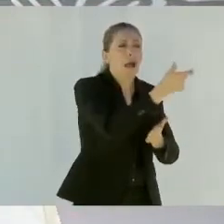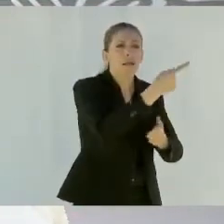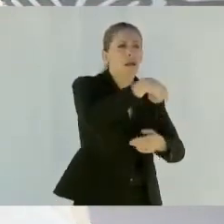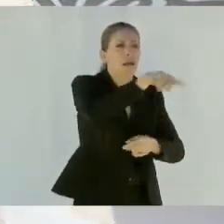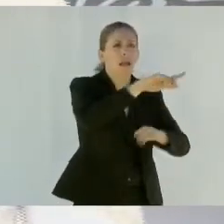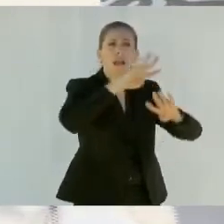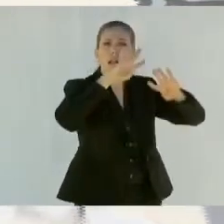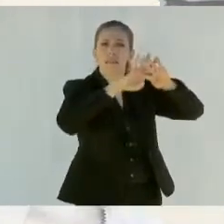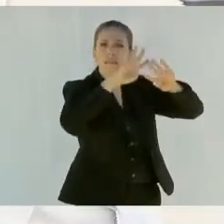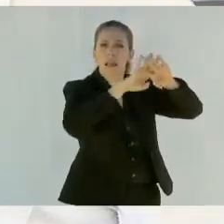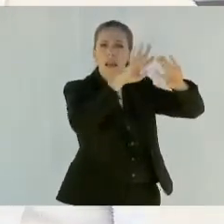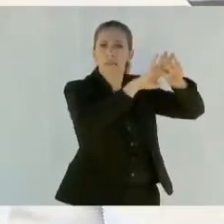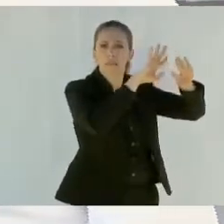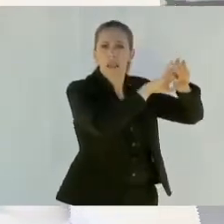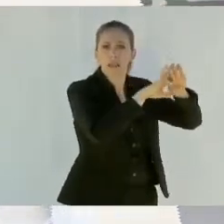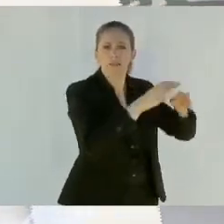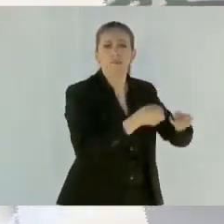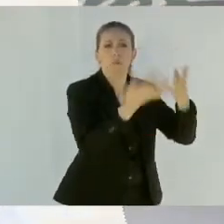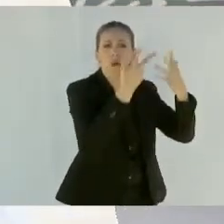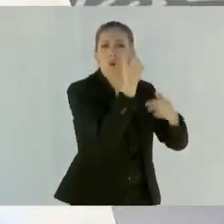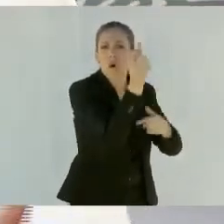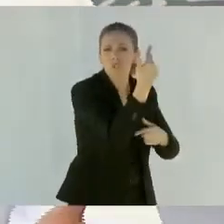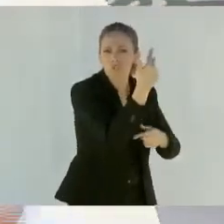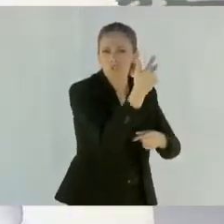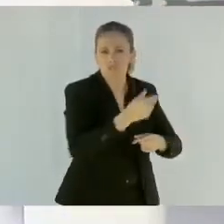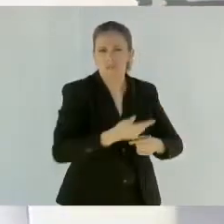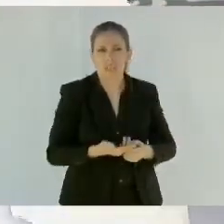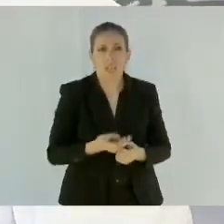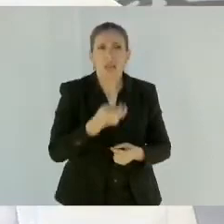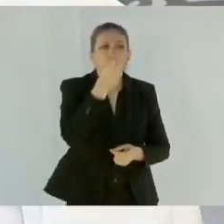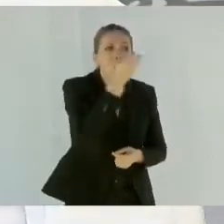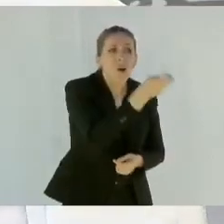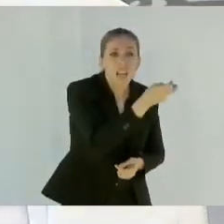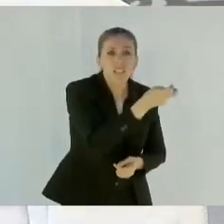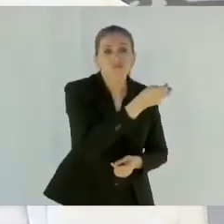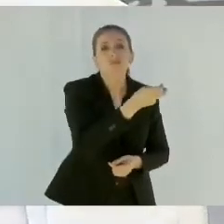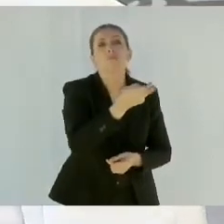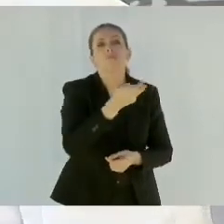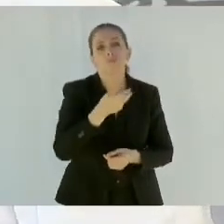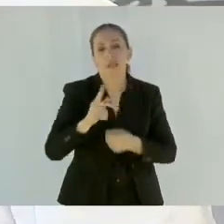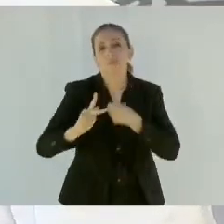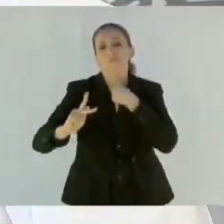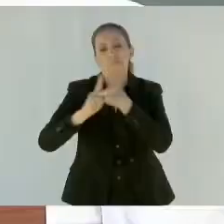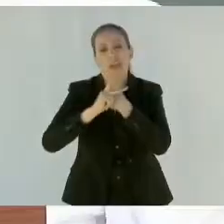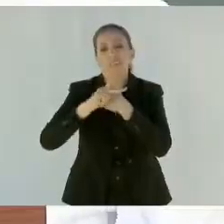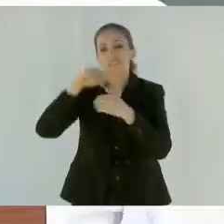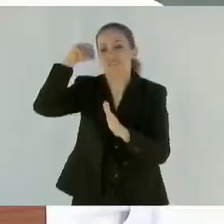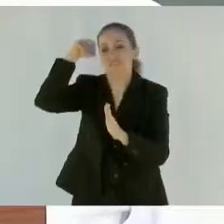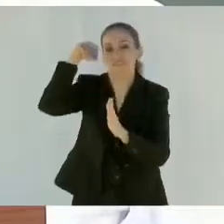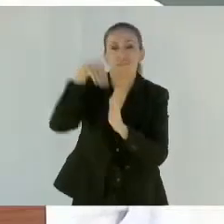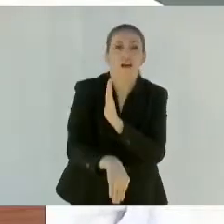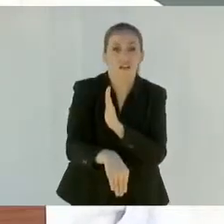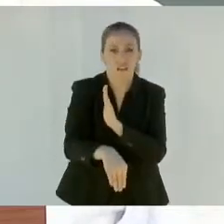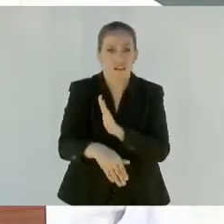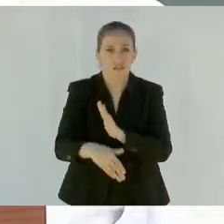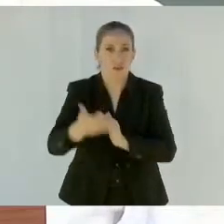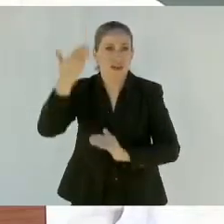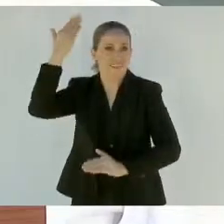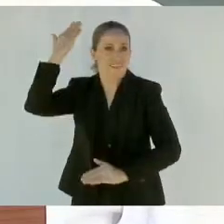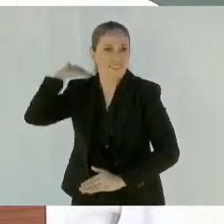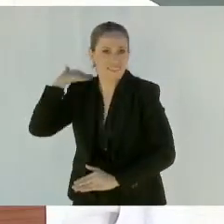Entonces, por eso quebraron al país, por eso nos metieron